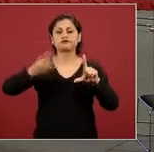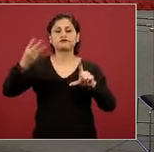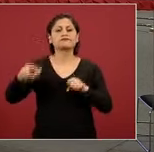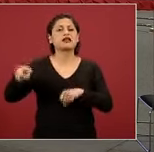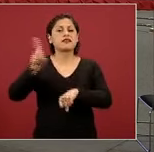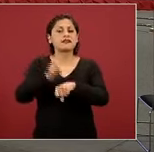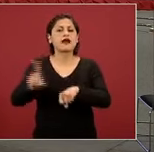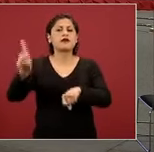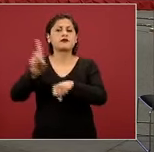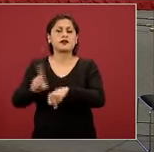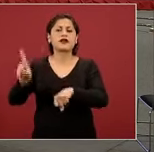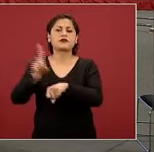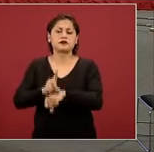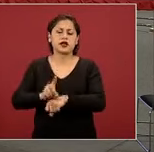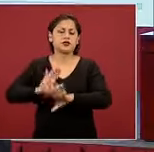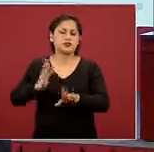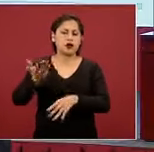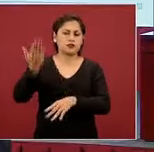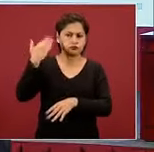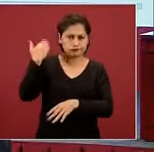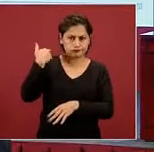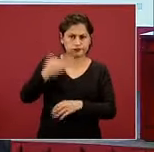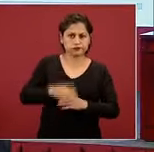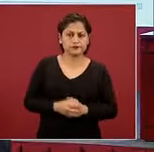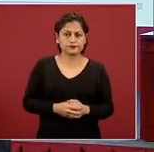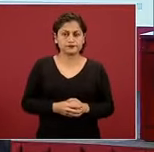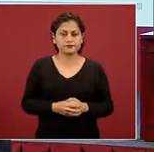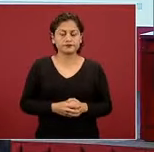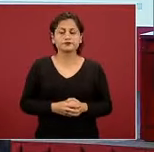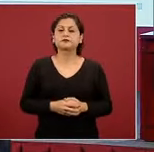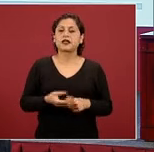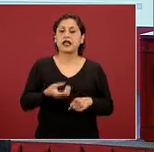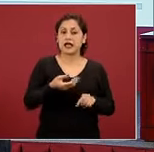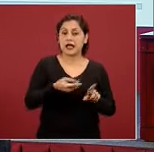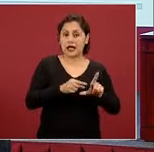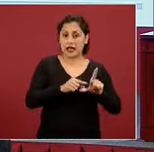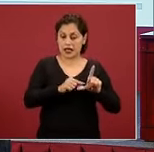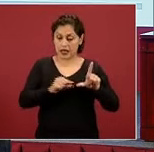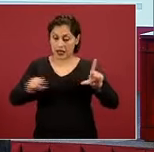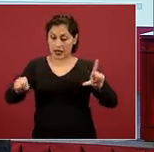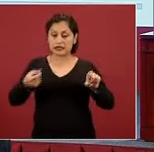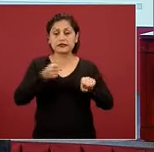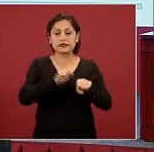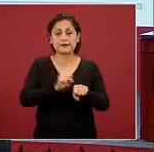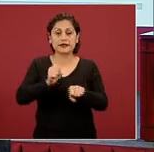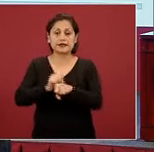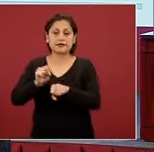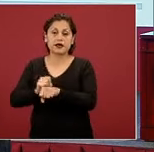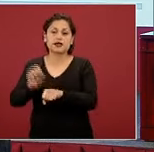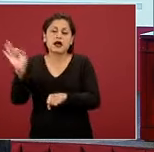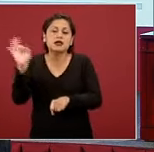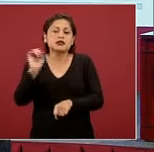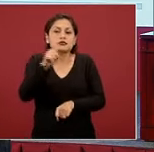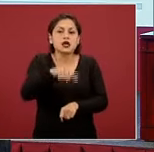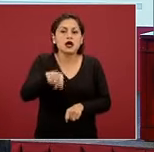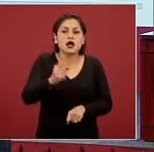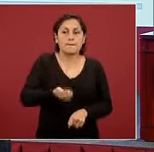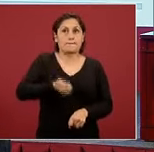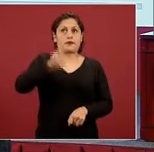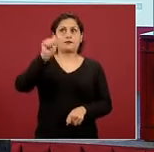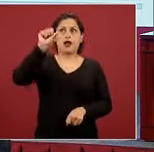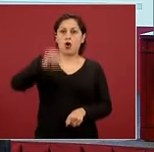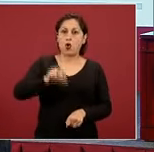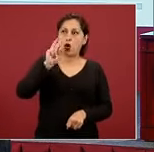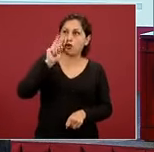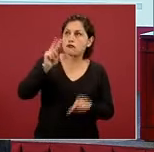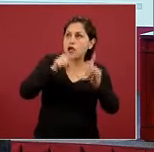desde hace ya un par de meses. Está distribuida por semana. Siempre recordamos, para que cualquier persona que nunca hubiera visto una curva epidémica la